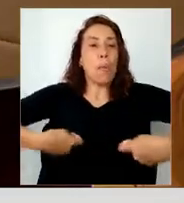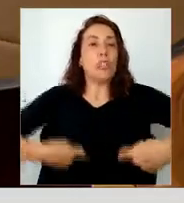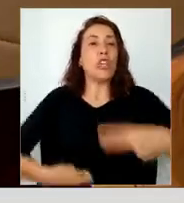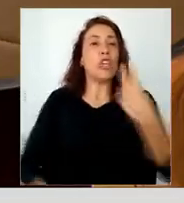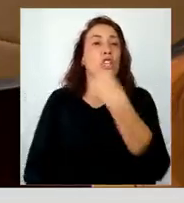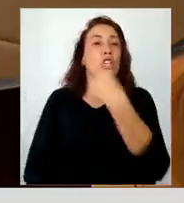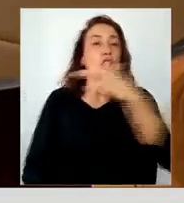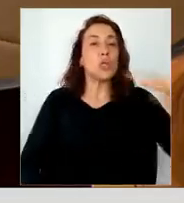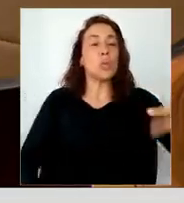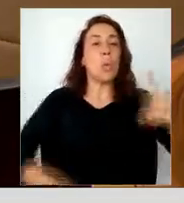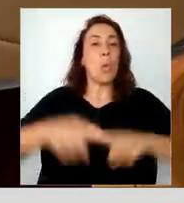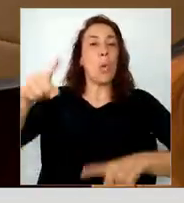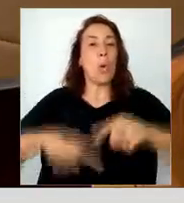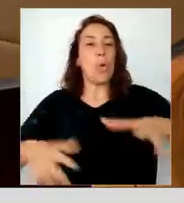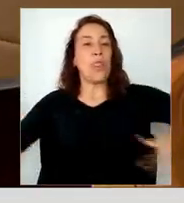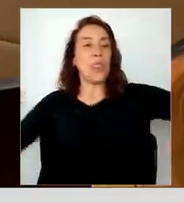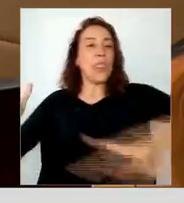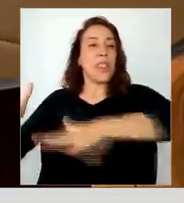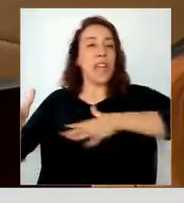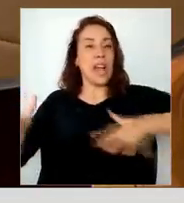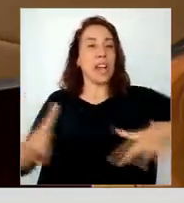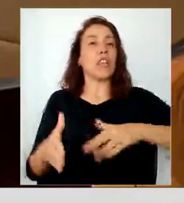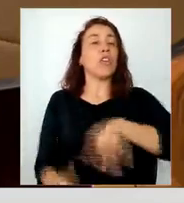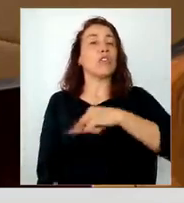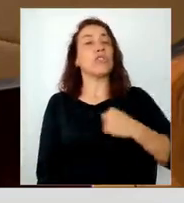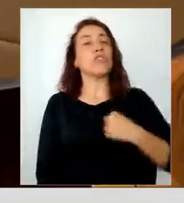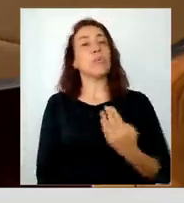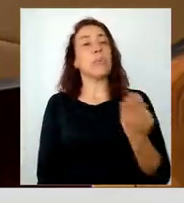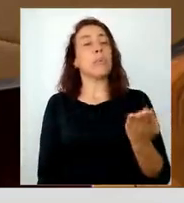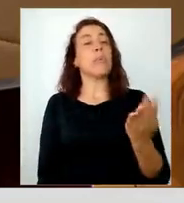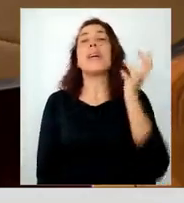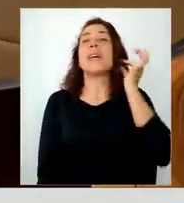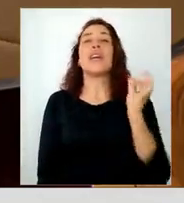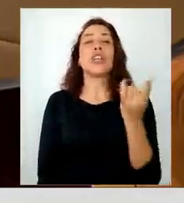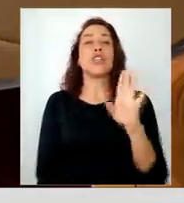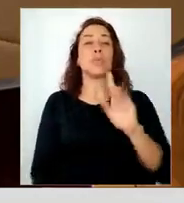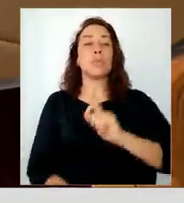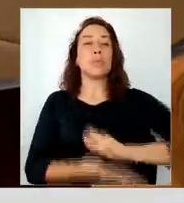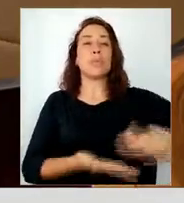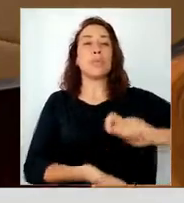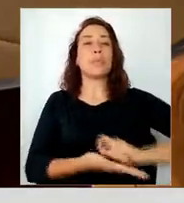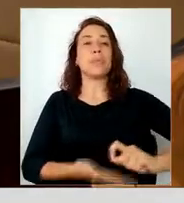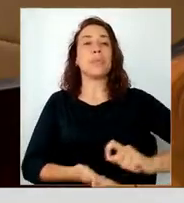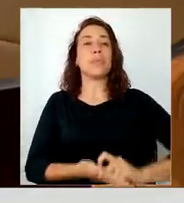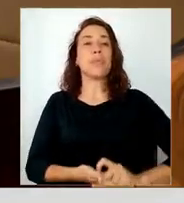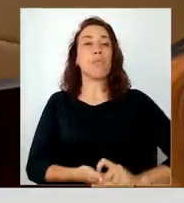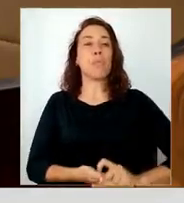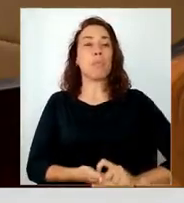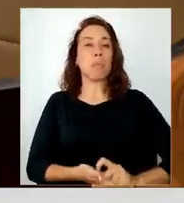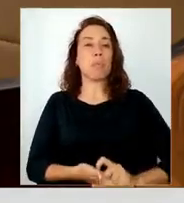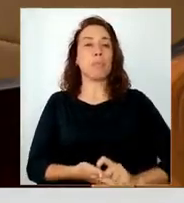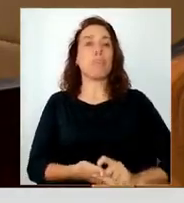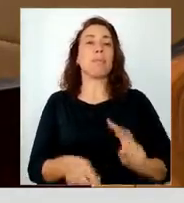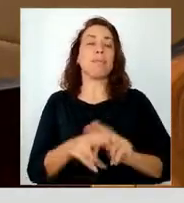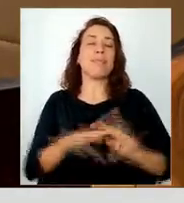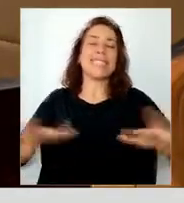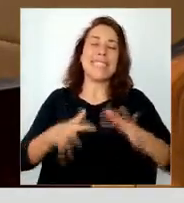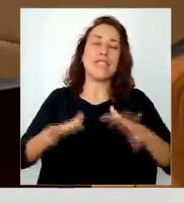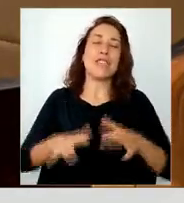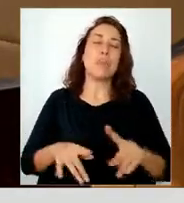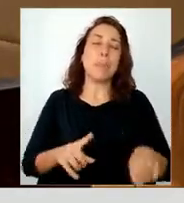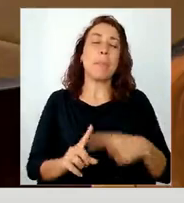por eso le pedimos estimada subsecretaria por su intermedio presidente que hagamos un esfuerzo adicional para